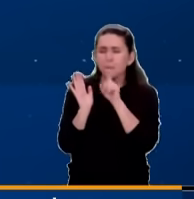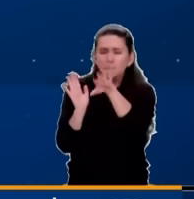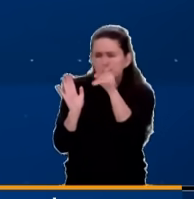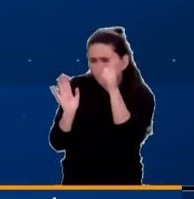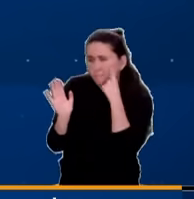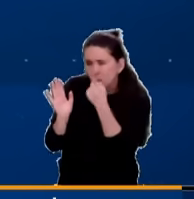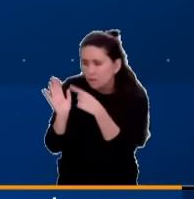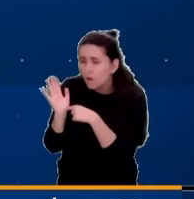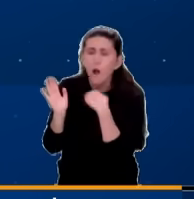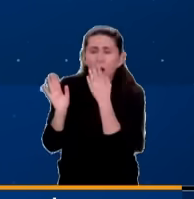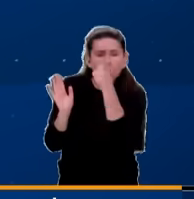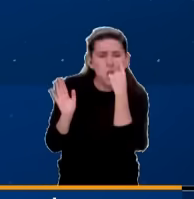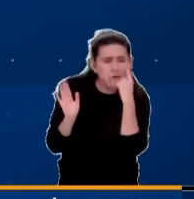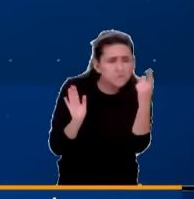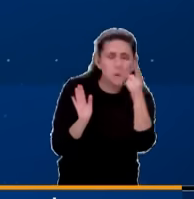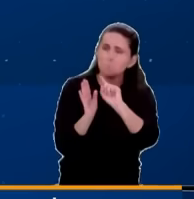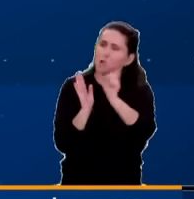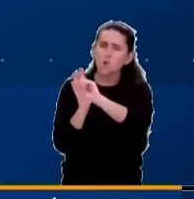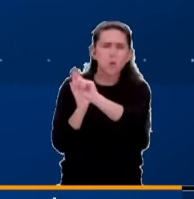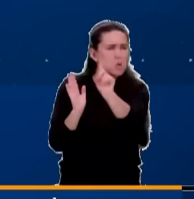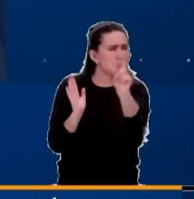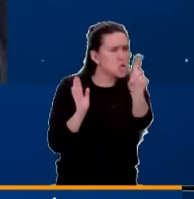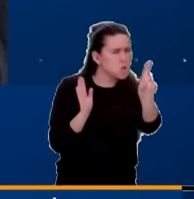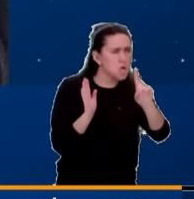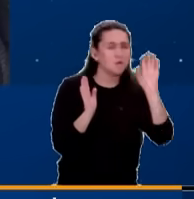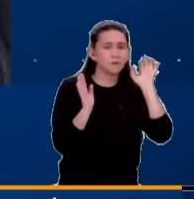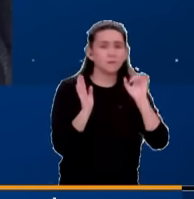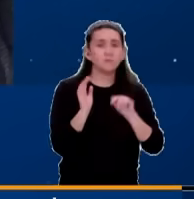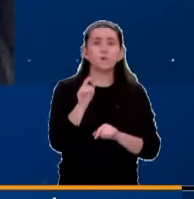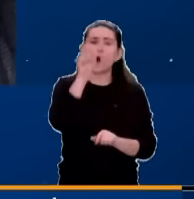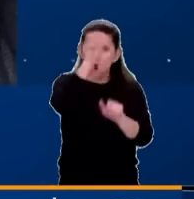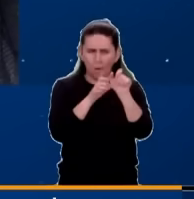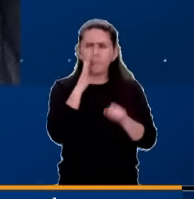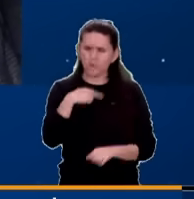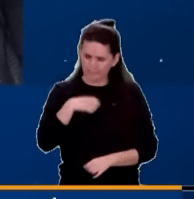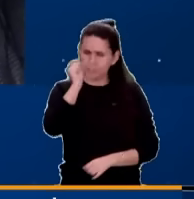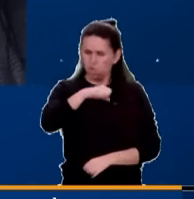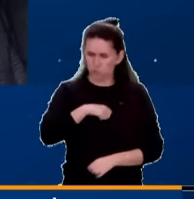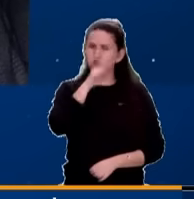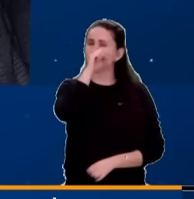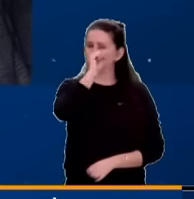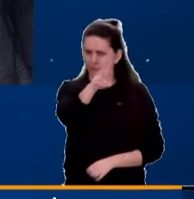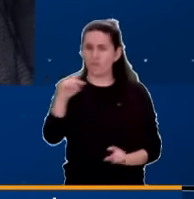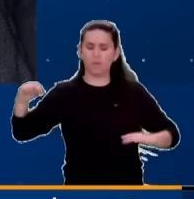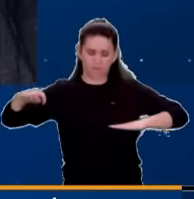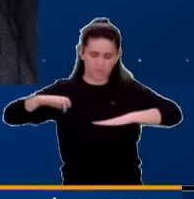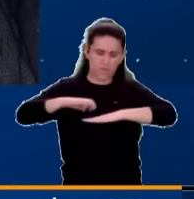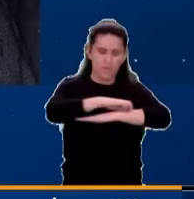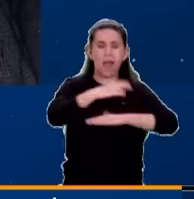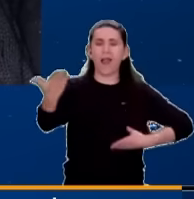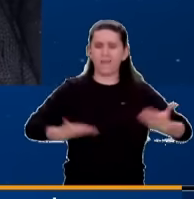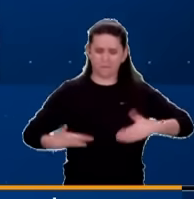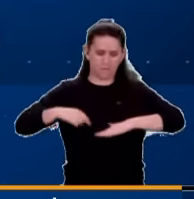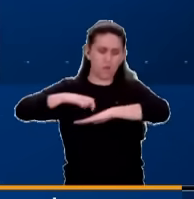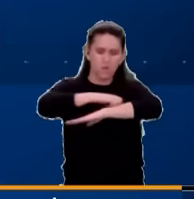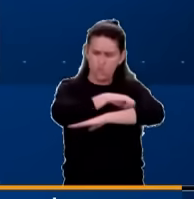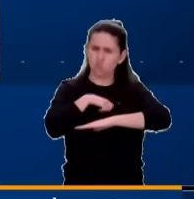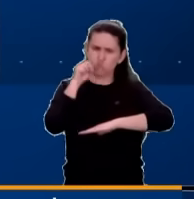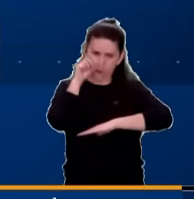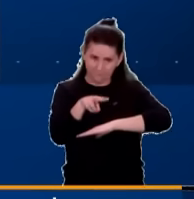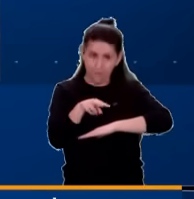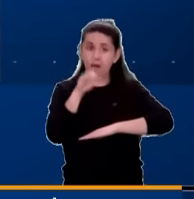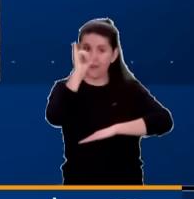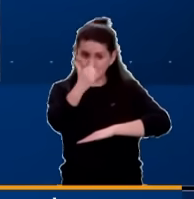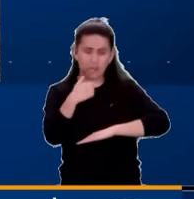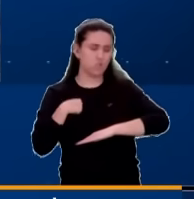la niña por aquí, han visto a la niña, no, por aquí no la han visto. Entonces un señor me dijo, sí, ella pasó para la tienda. Yo le dije, ah, bueno, entonces yo me dirigí una vez a la